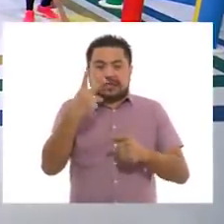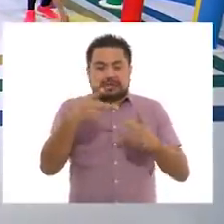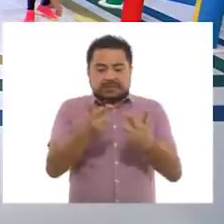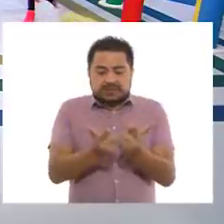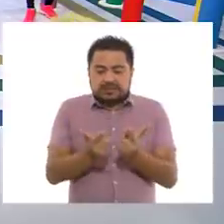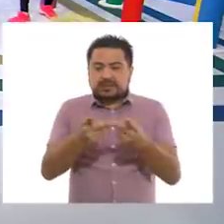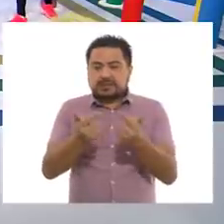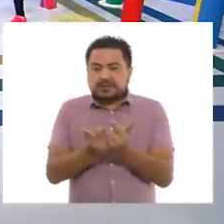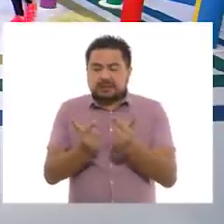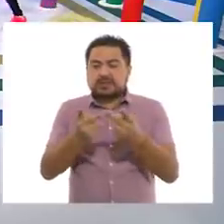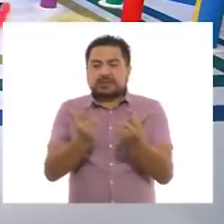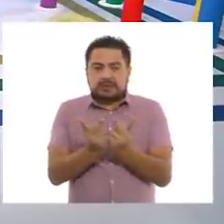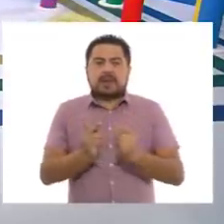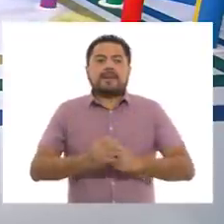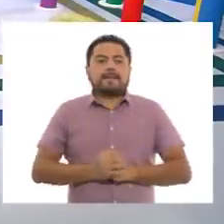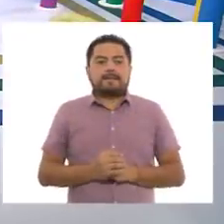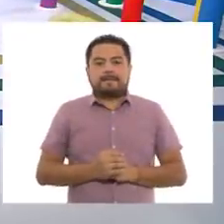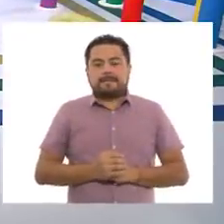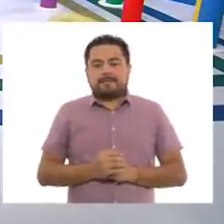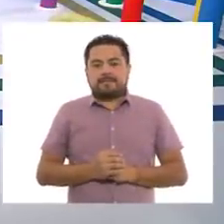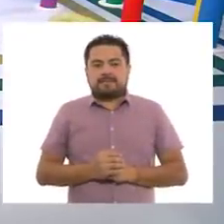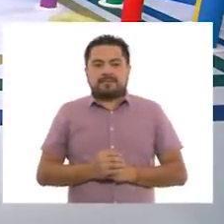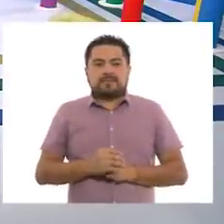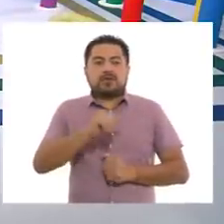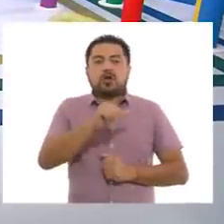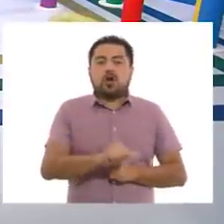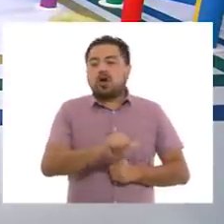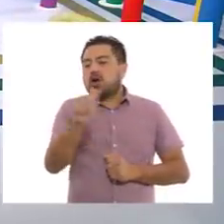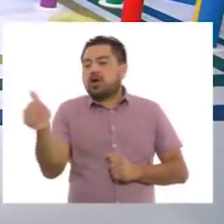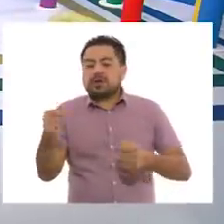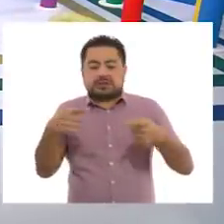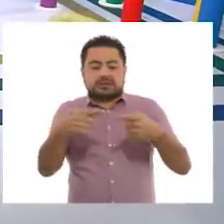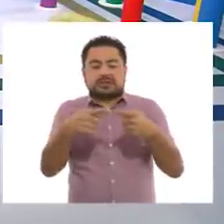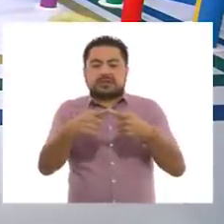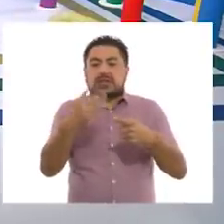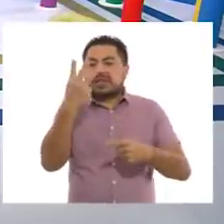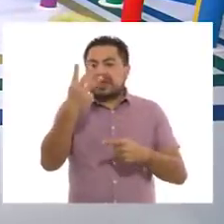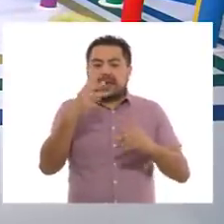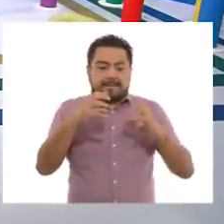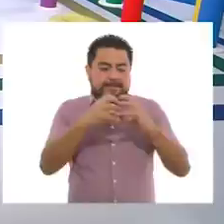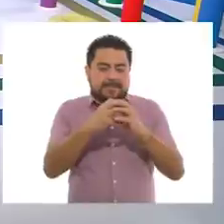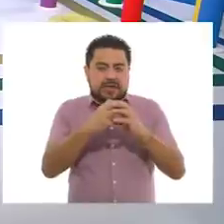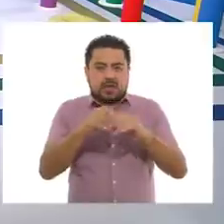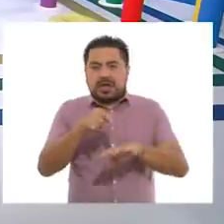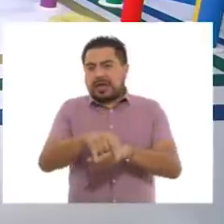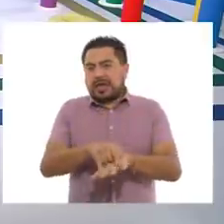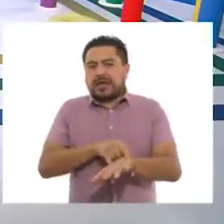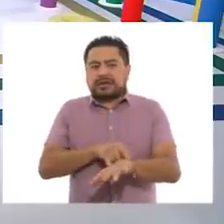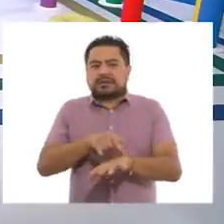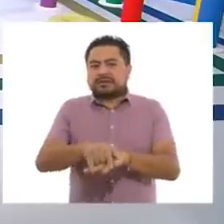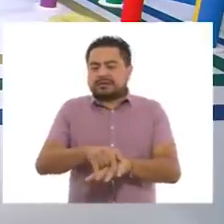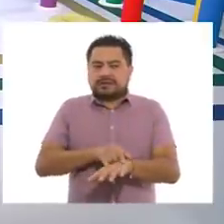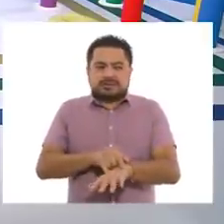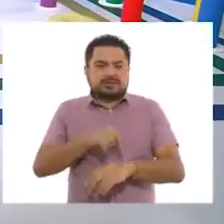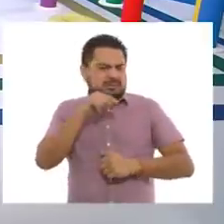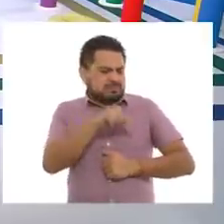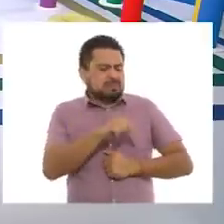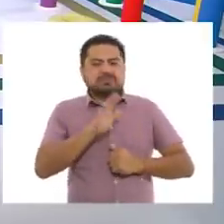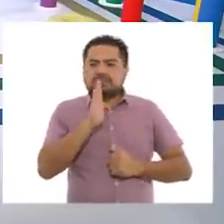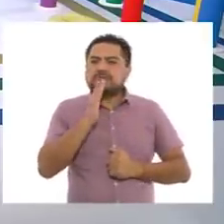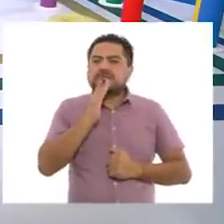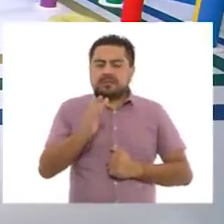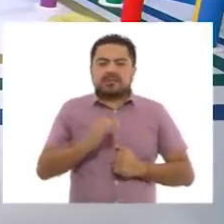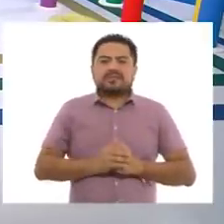acá. Da uno. Y en otra de la esquina, sus tres pelotas de calcetín. Aquí.